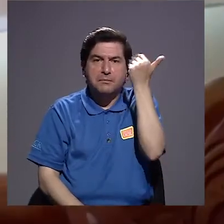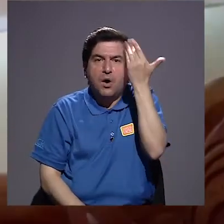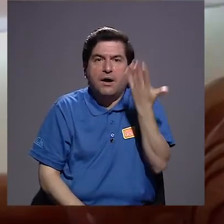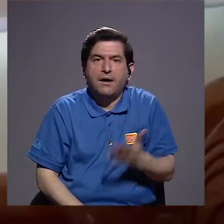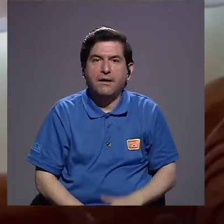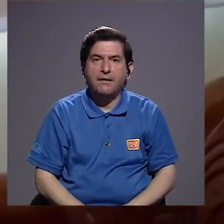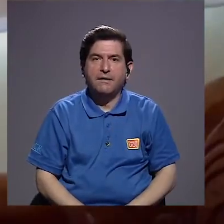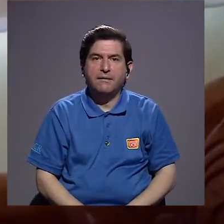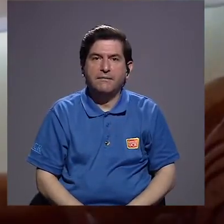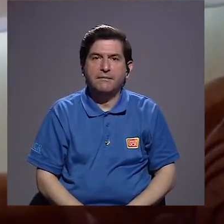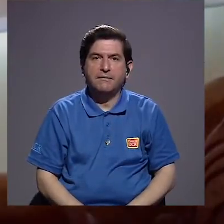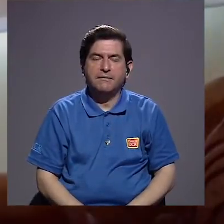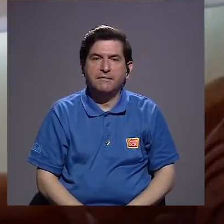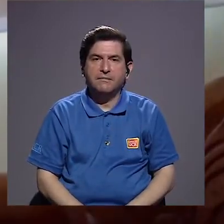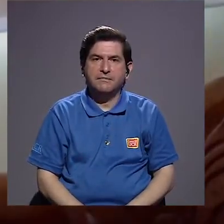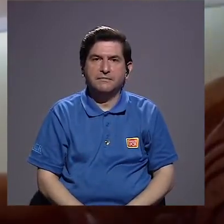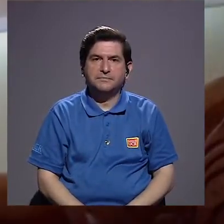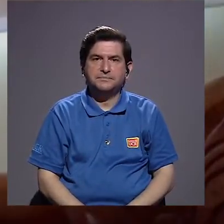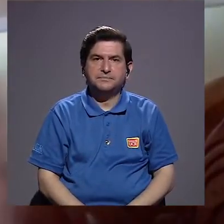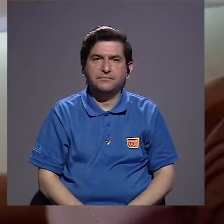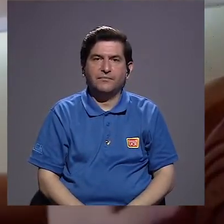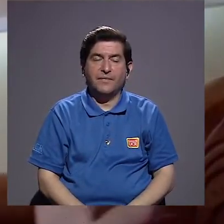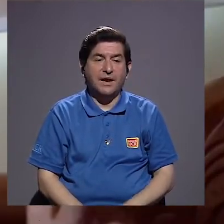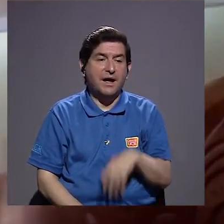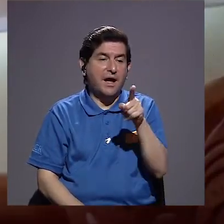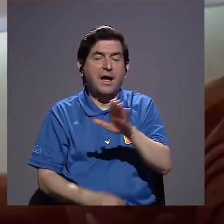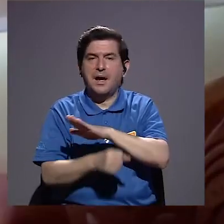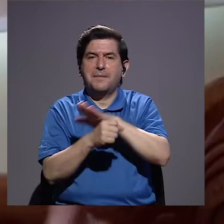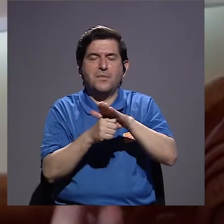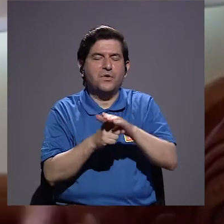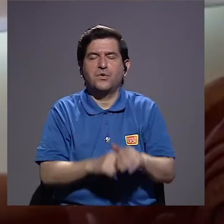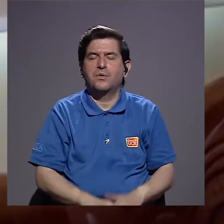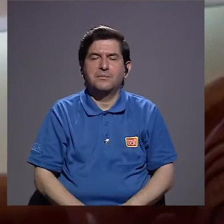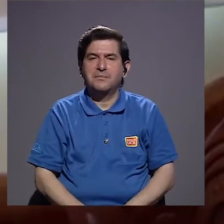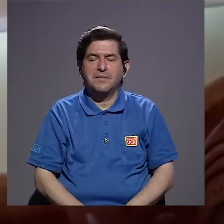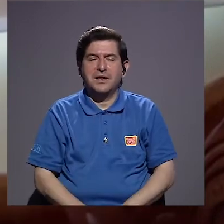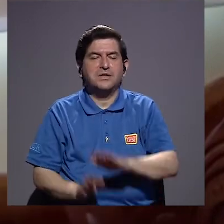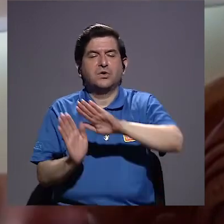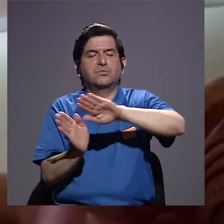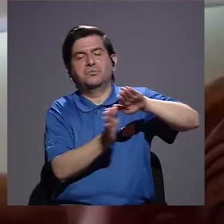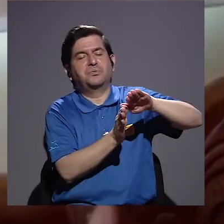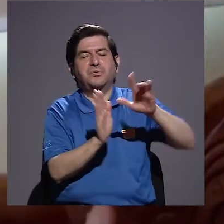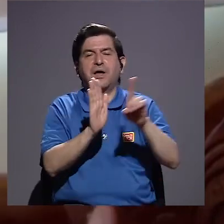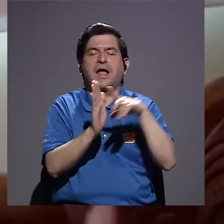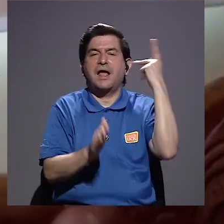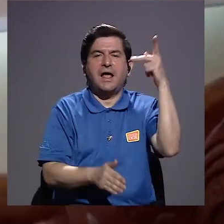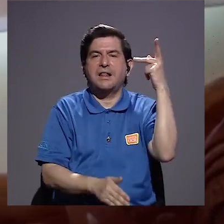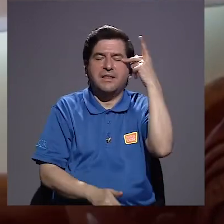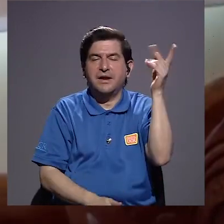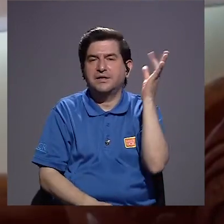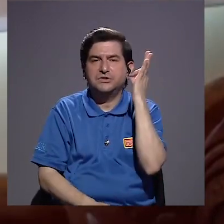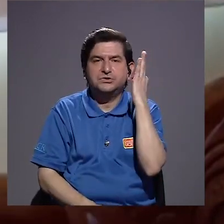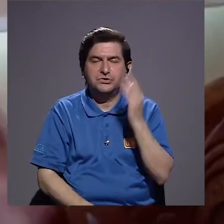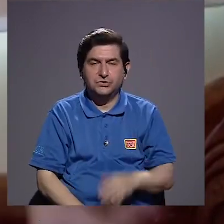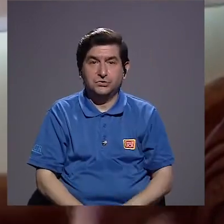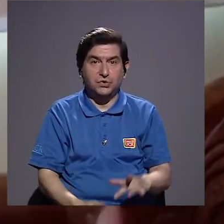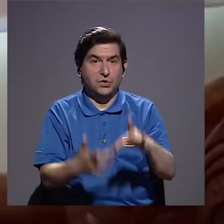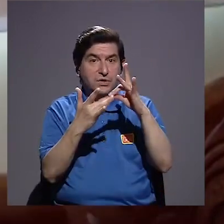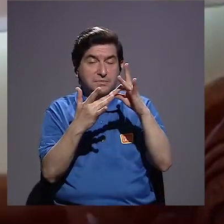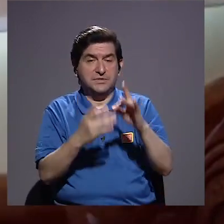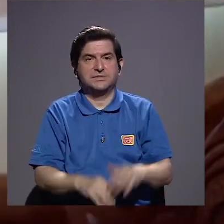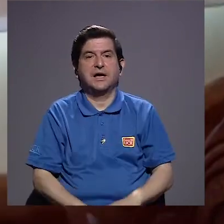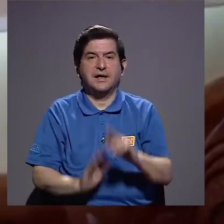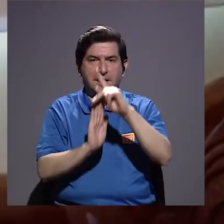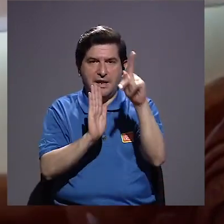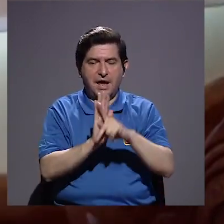qué? Porque se les burlan completamente los derechos políticos a las mujeres y sobre todo